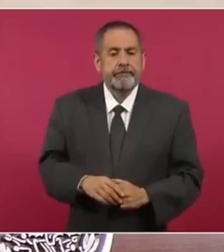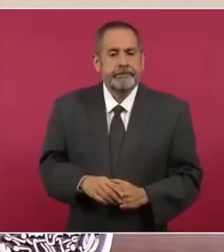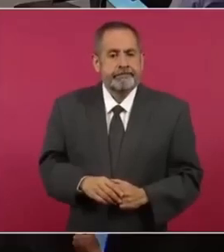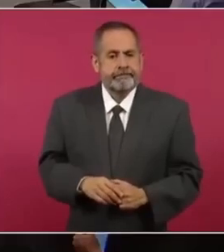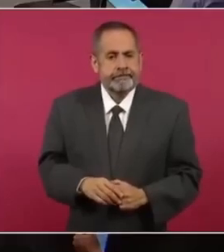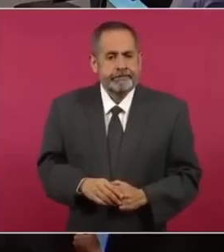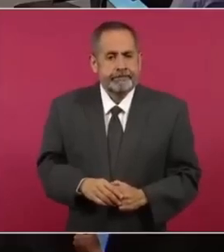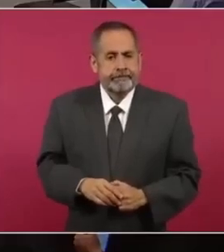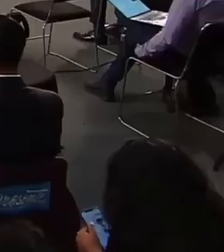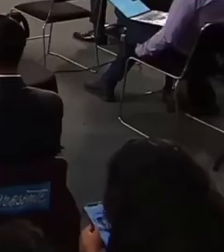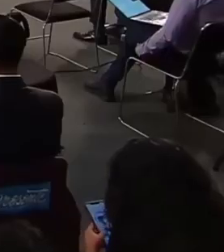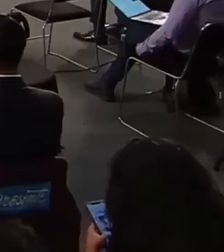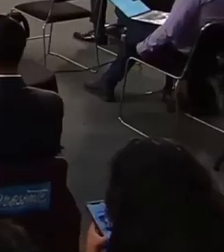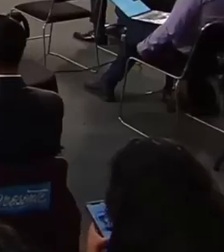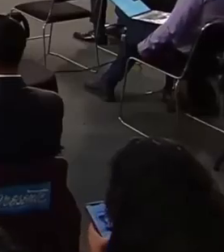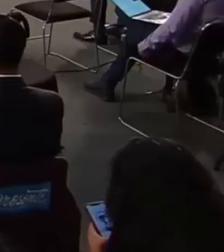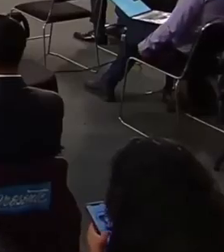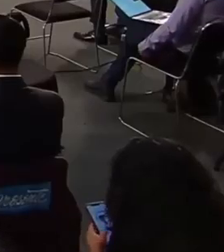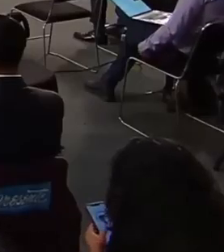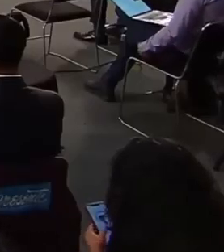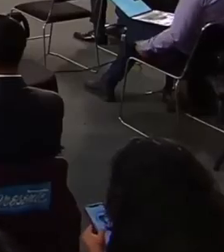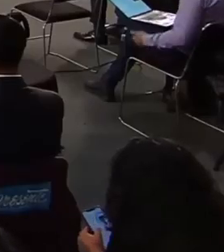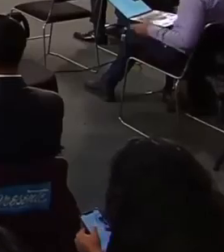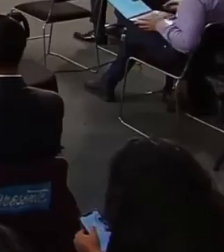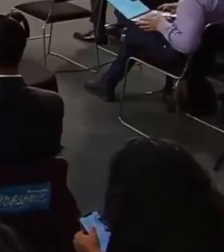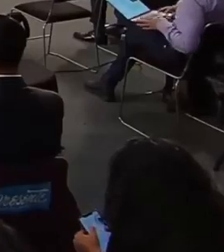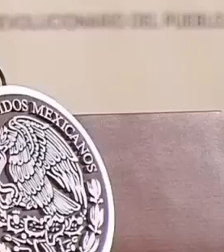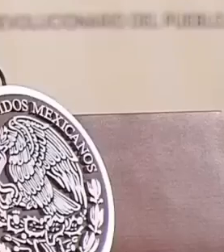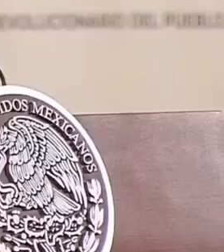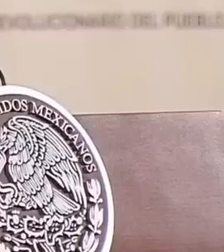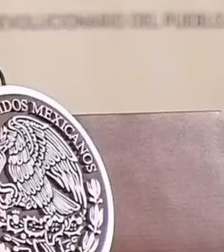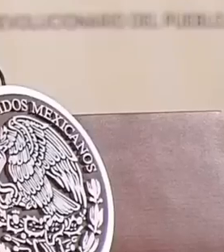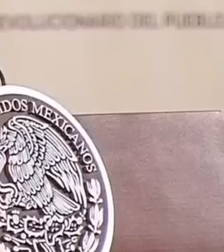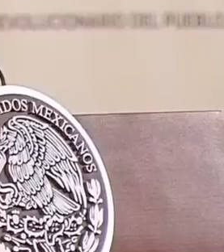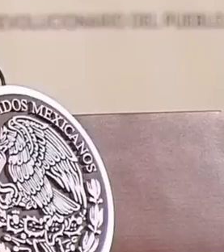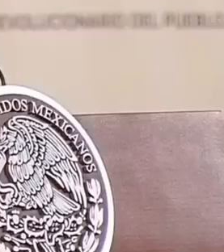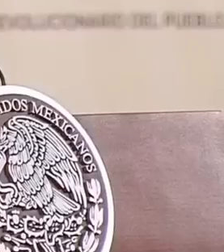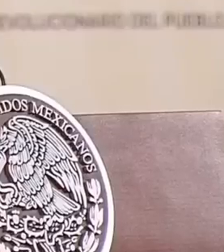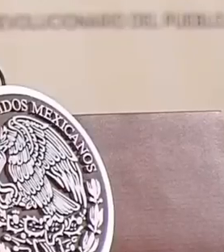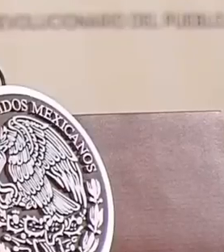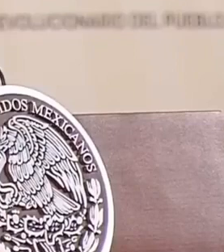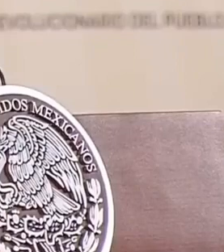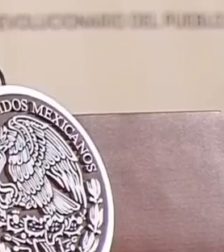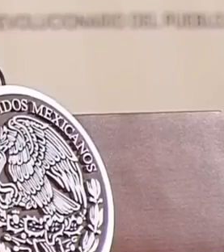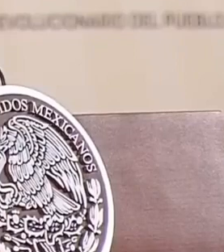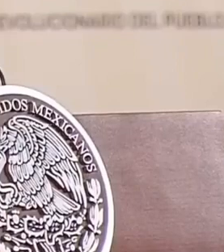vamos a apoyar a maestras y a maestros.